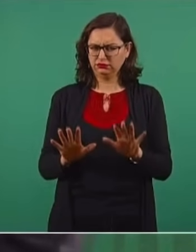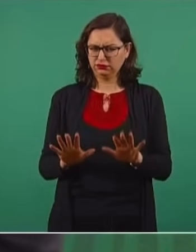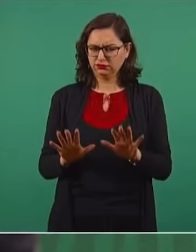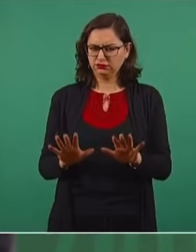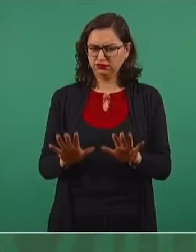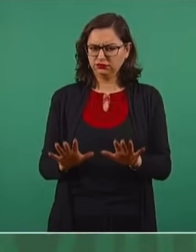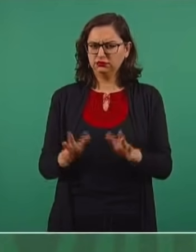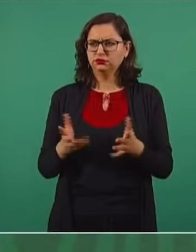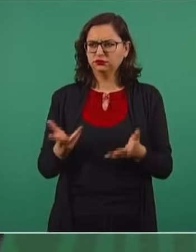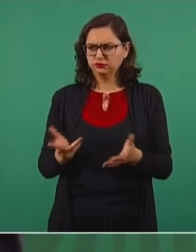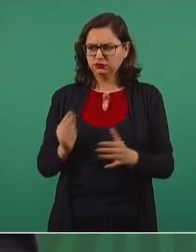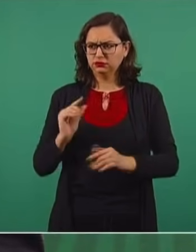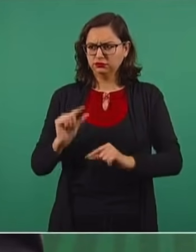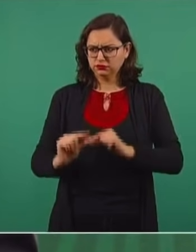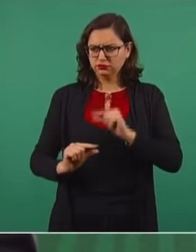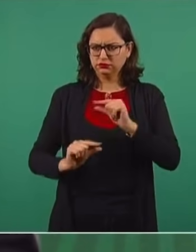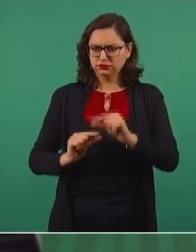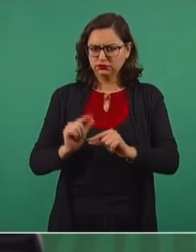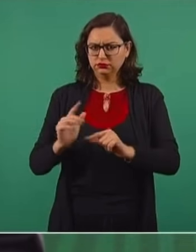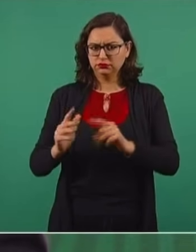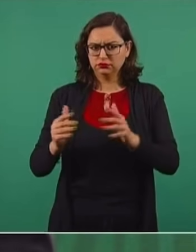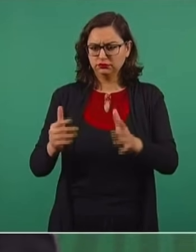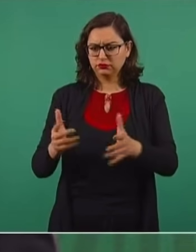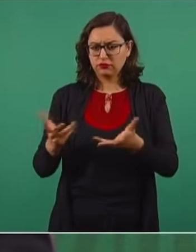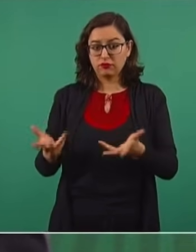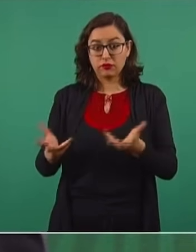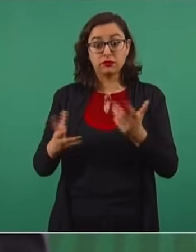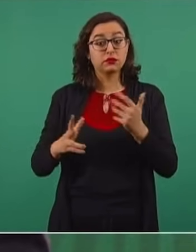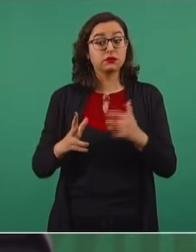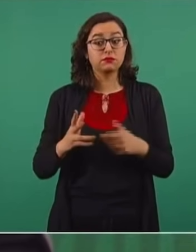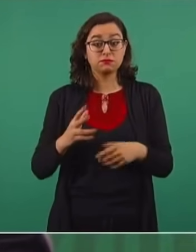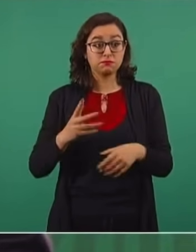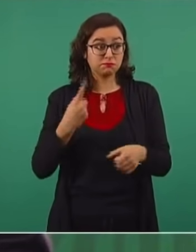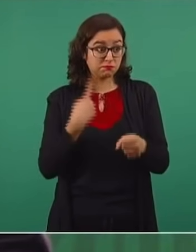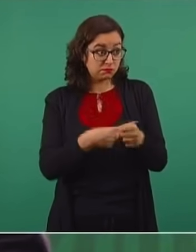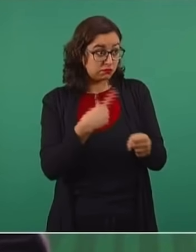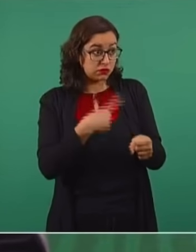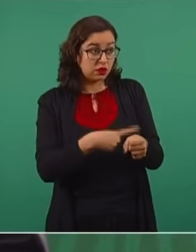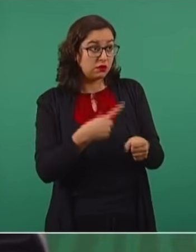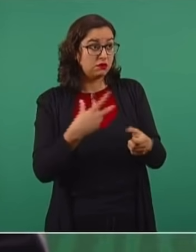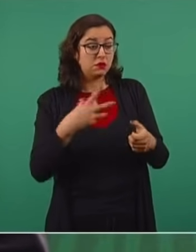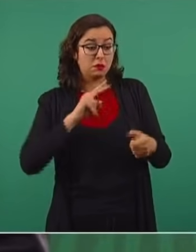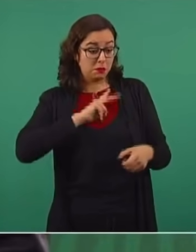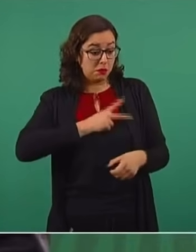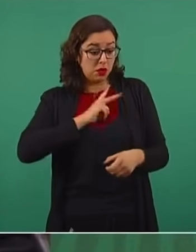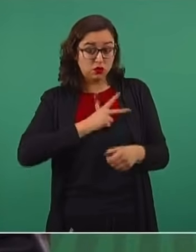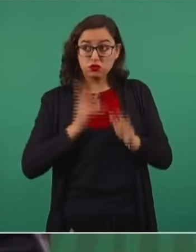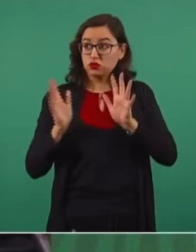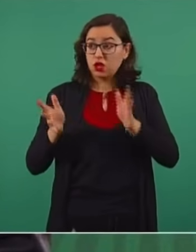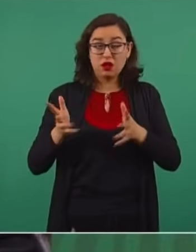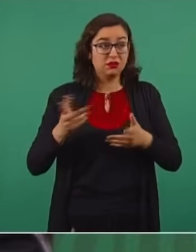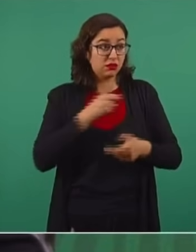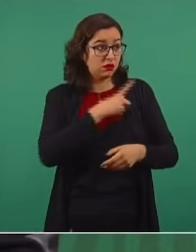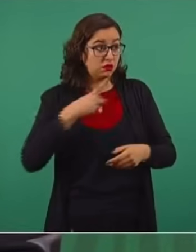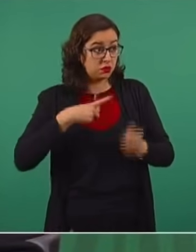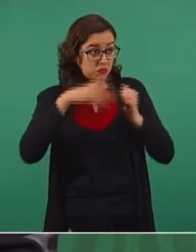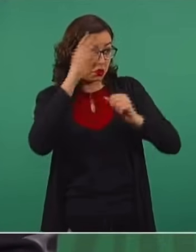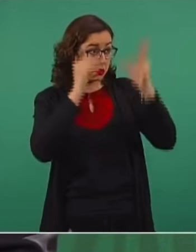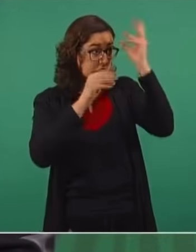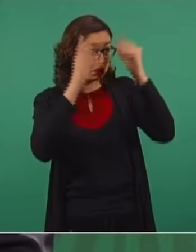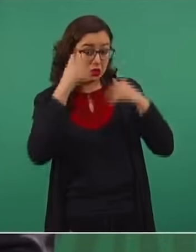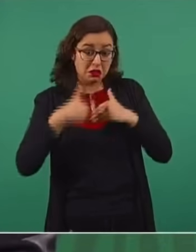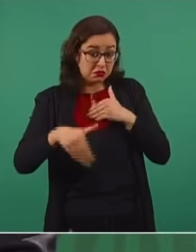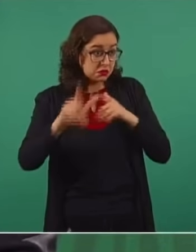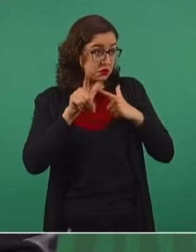tratando aprender a vivir con ello sin buscar la forma de ir resolviendo